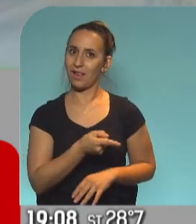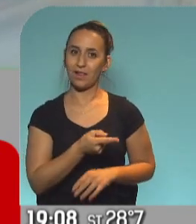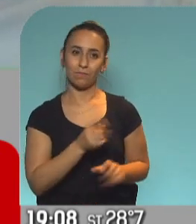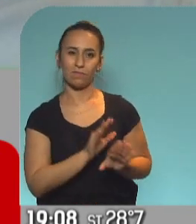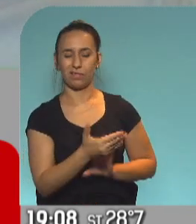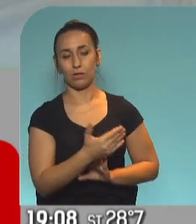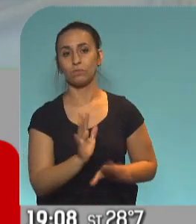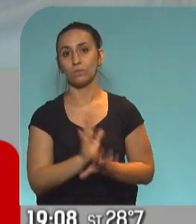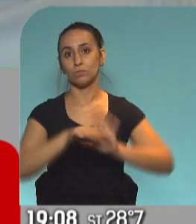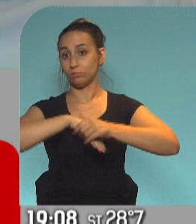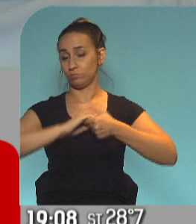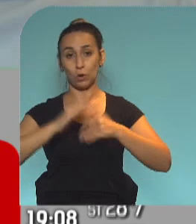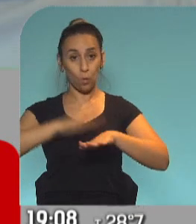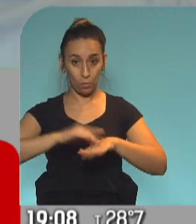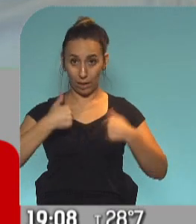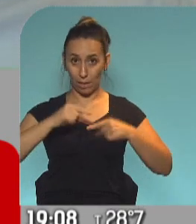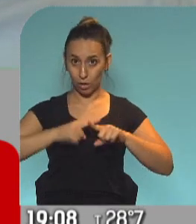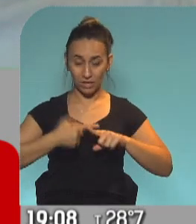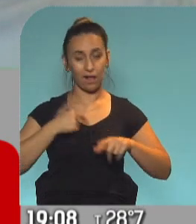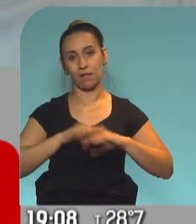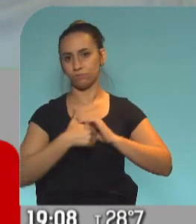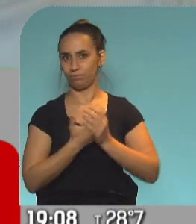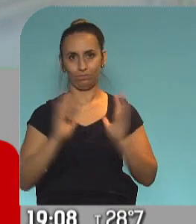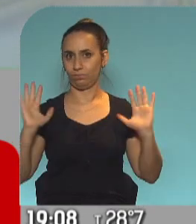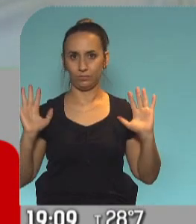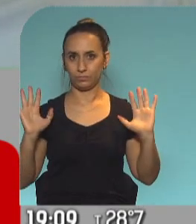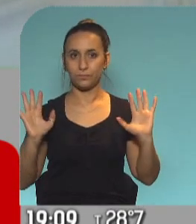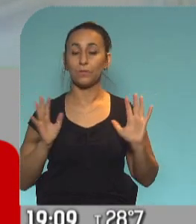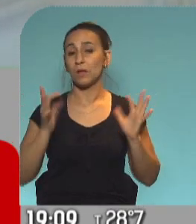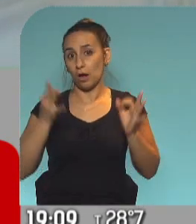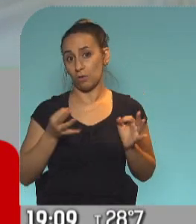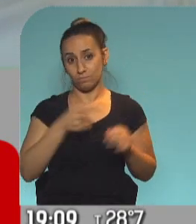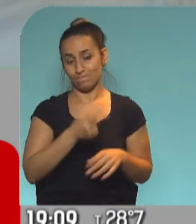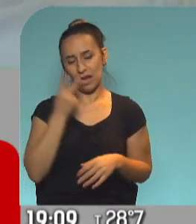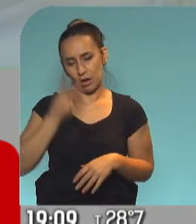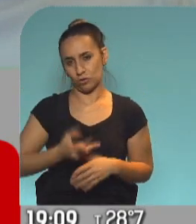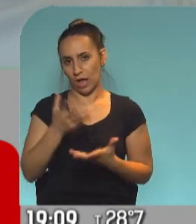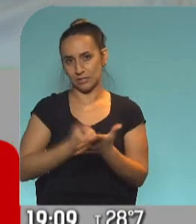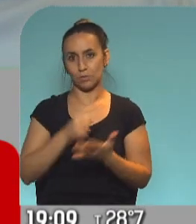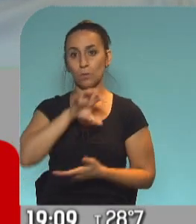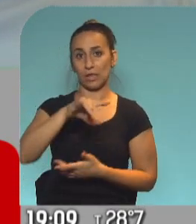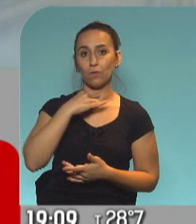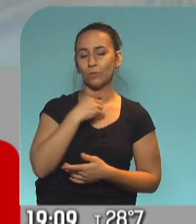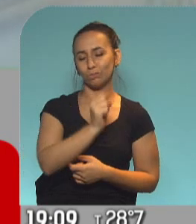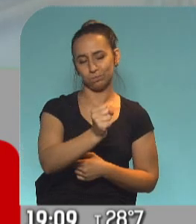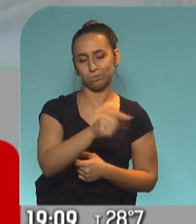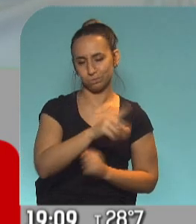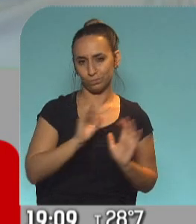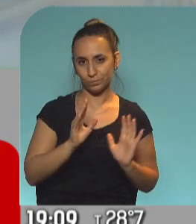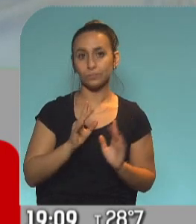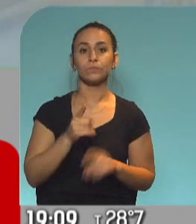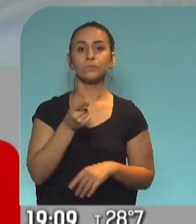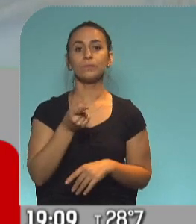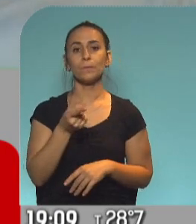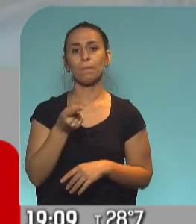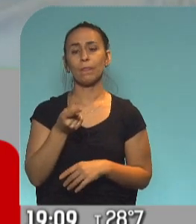político, pero habló de lo que sucede en su provincia. En esto que estamos viendo hay un rubro que es otros, en el